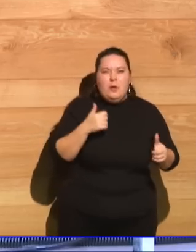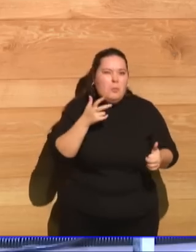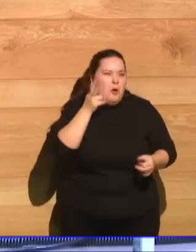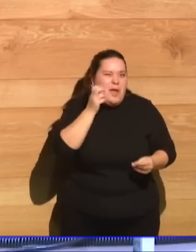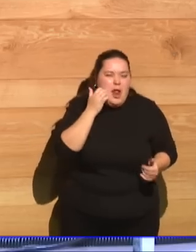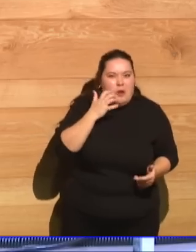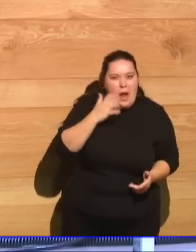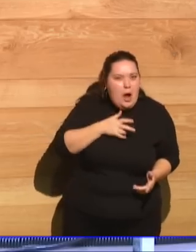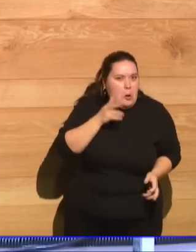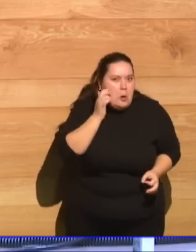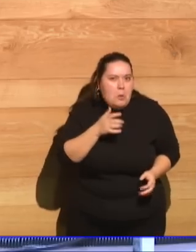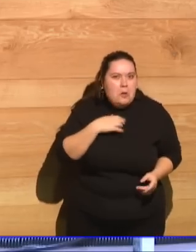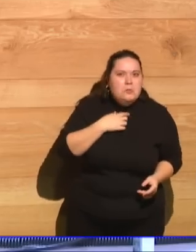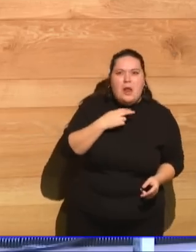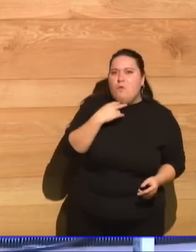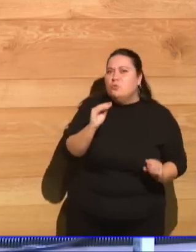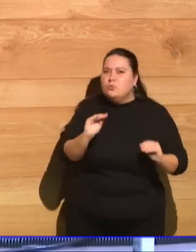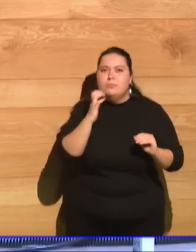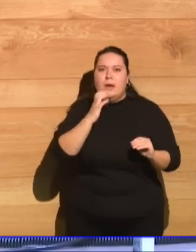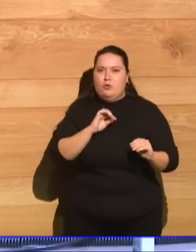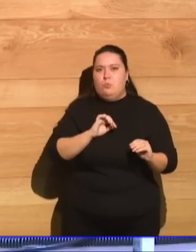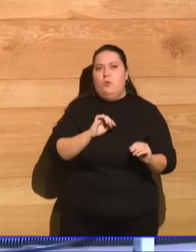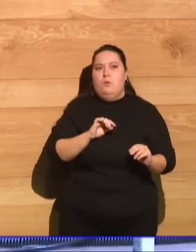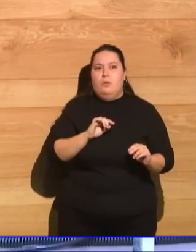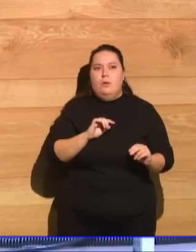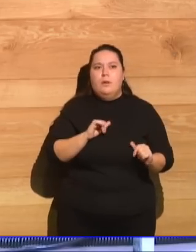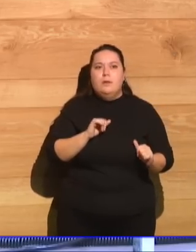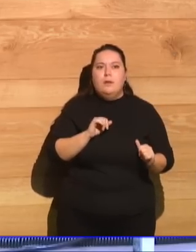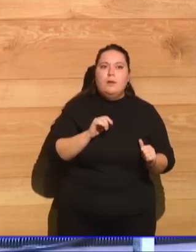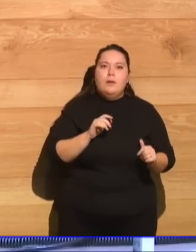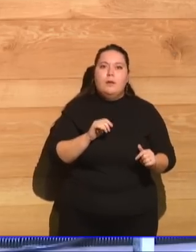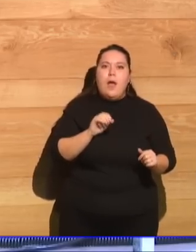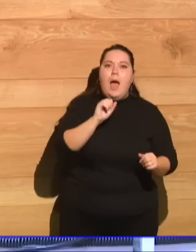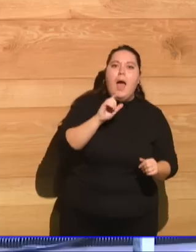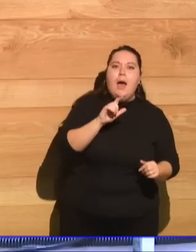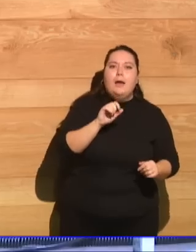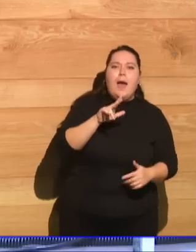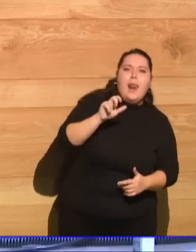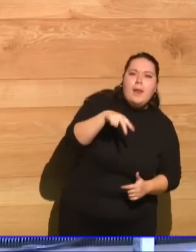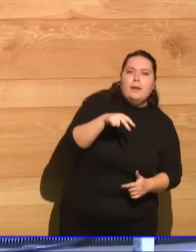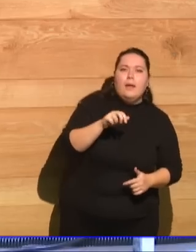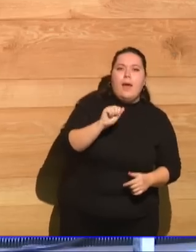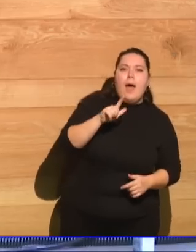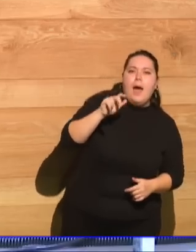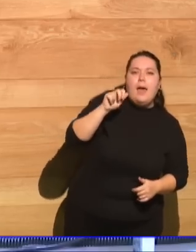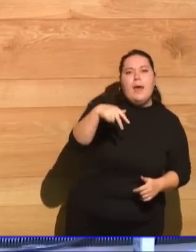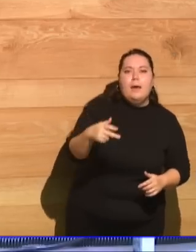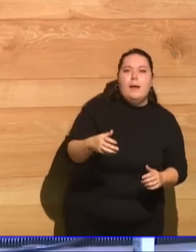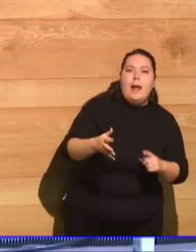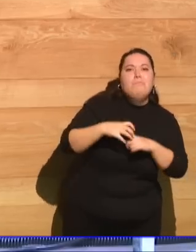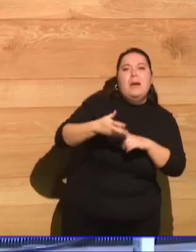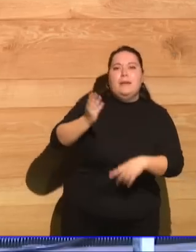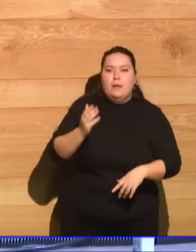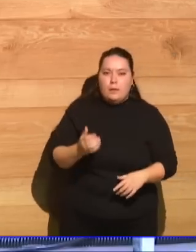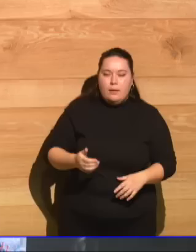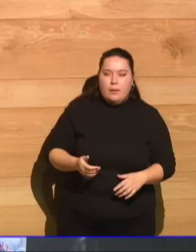y escucho. Esto fue a principios de diciembre. ¡Ala al parque! ¡Ala al parque! ala, yo